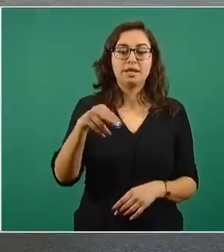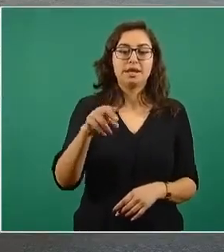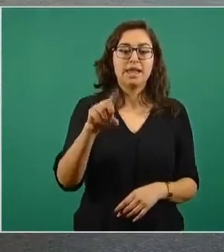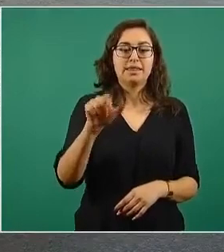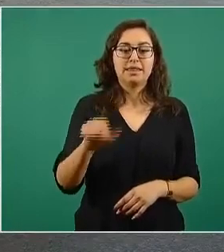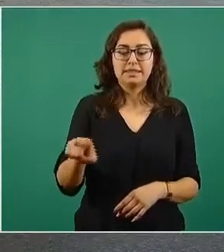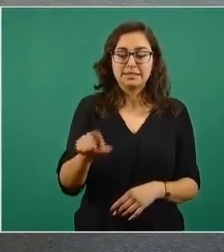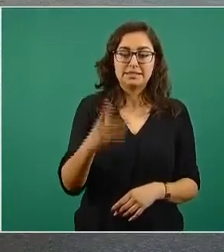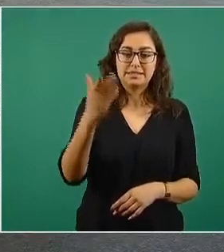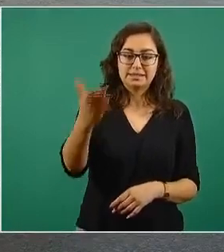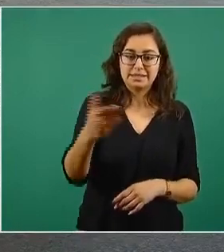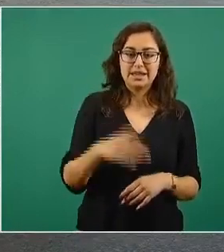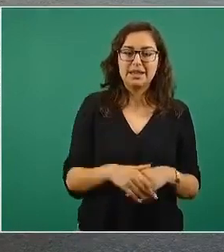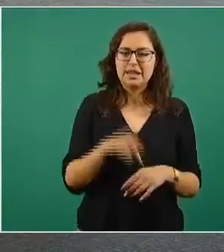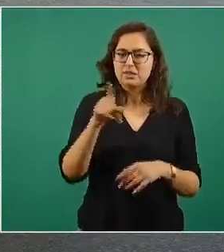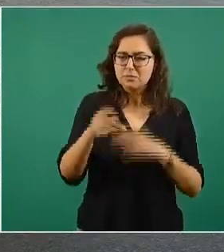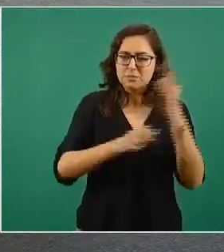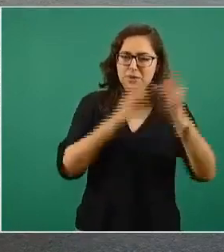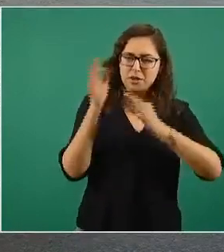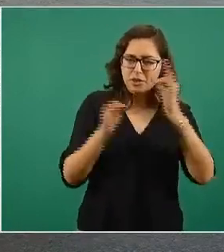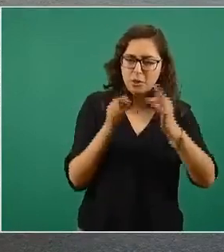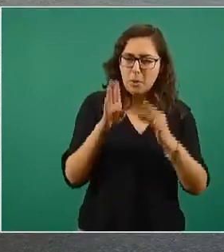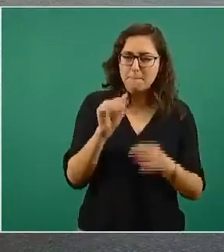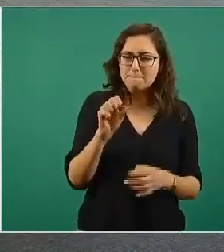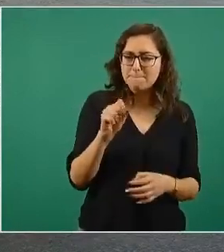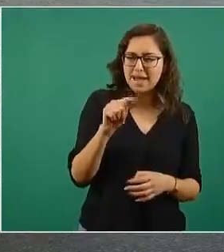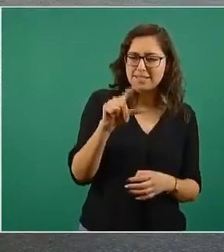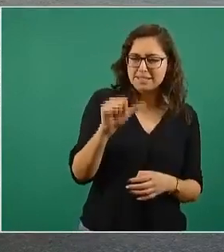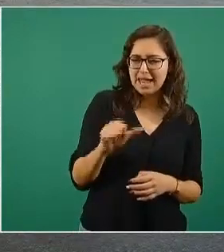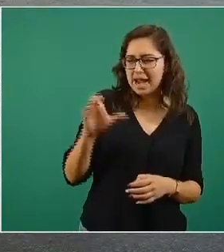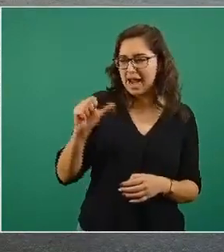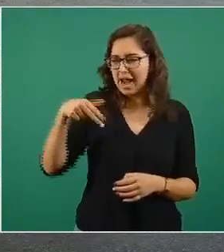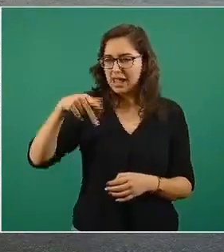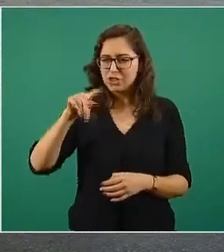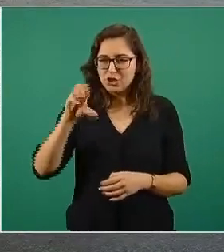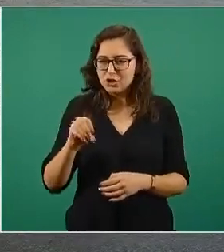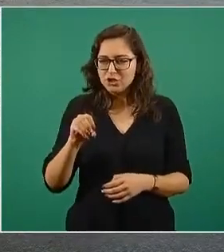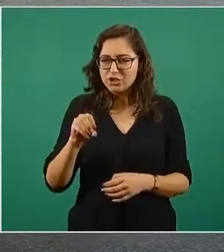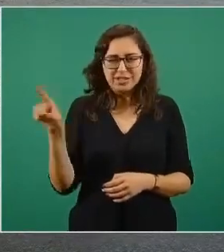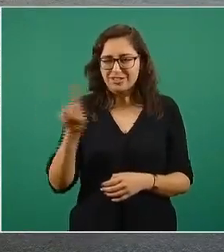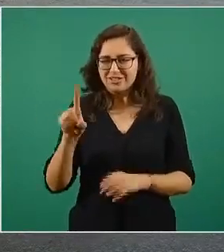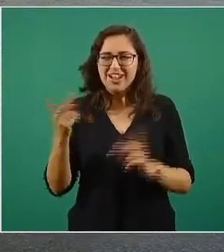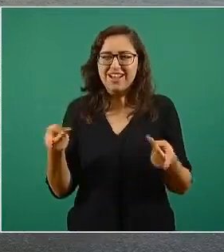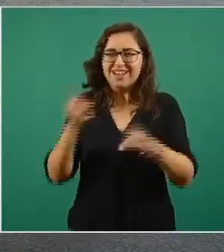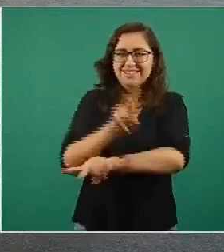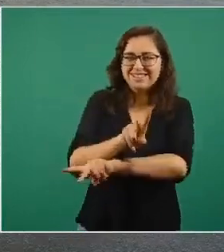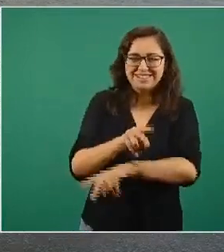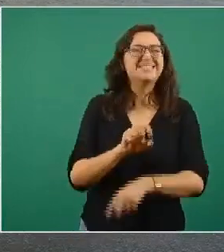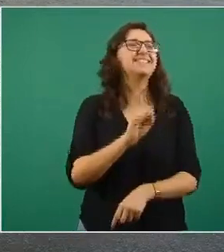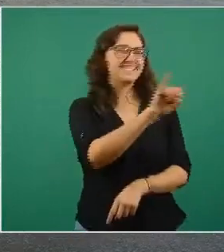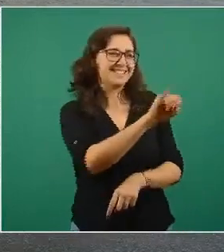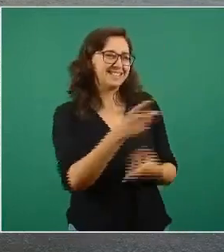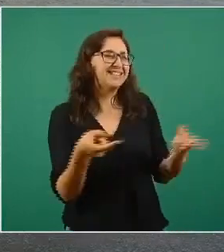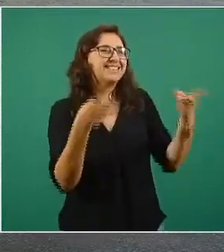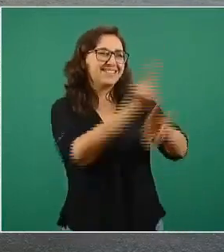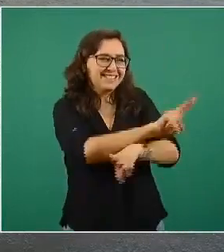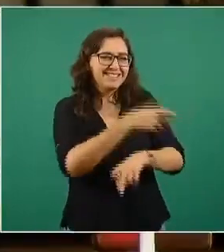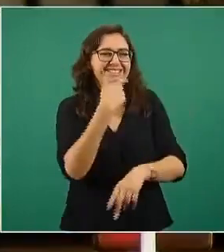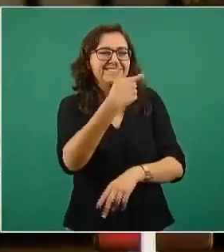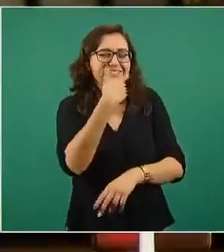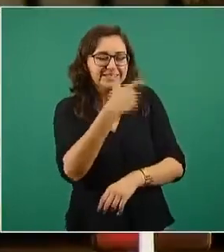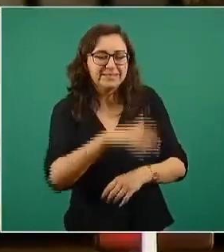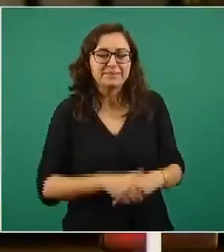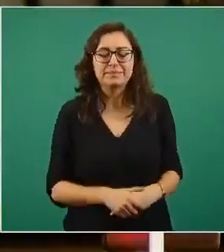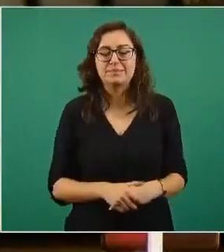revés. Al revés. Muy buenas noches. Doctor, pues bueno, hemos estado recibiendo ahorita últimamente en redes sociales denuncias,